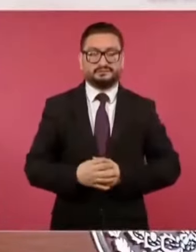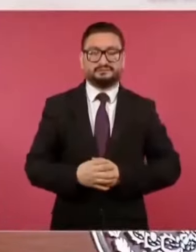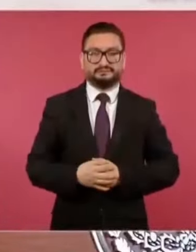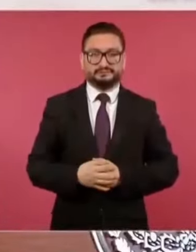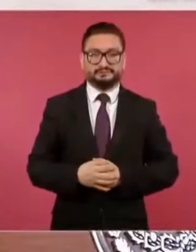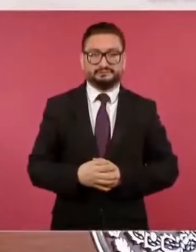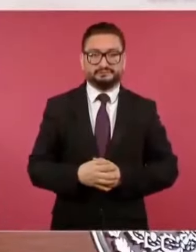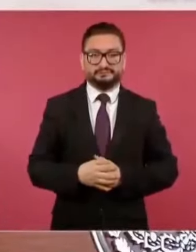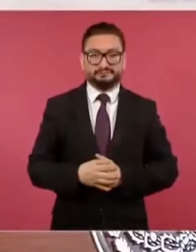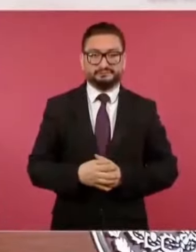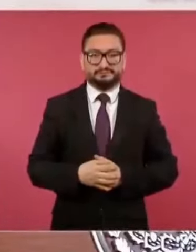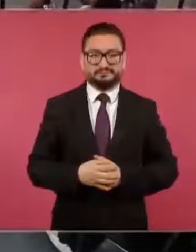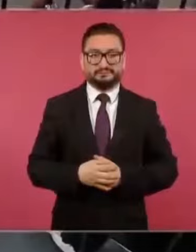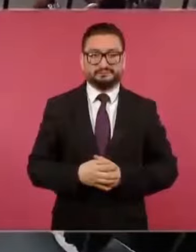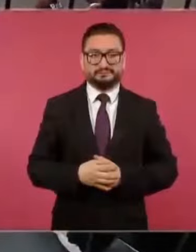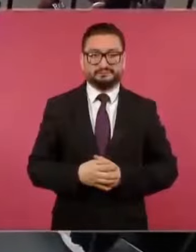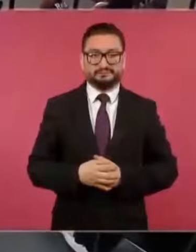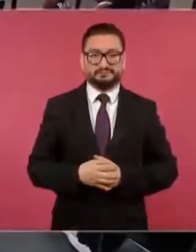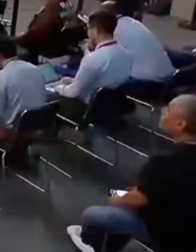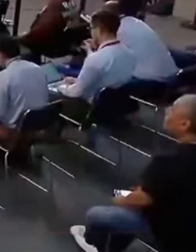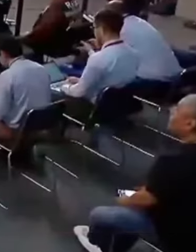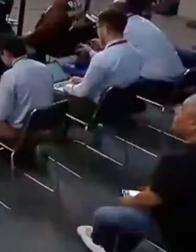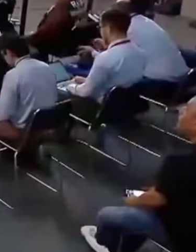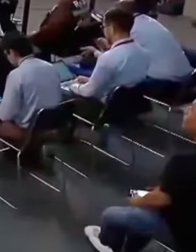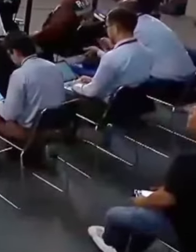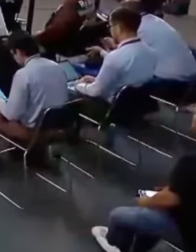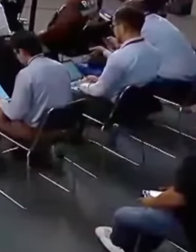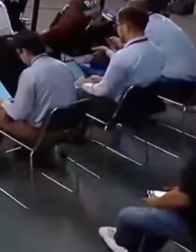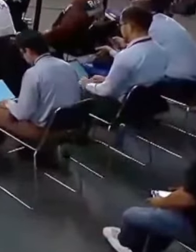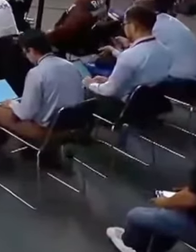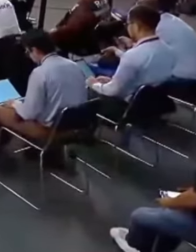pero ahí se los dejo de tarea.